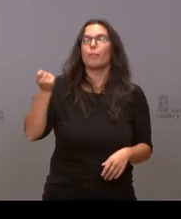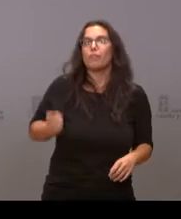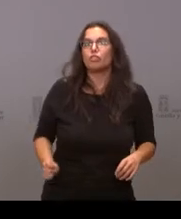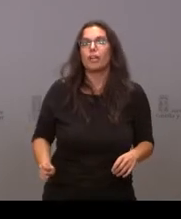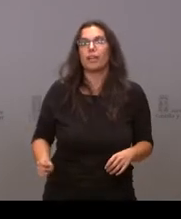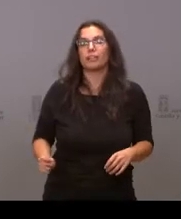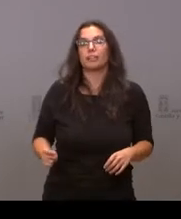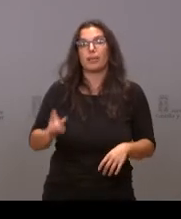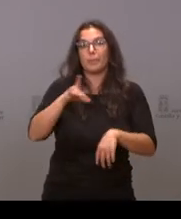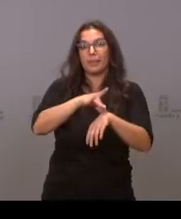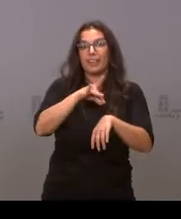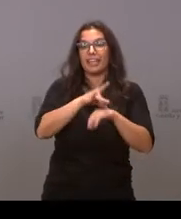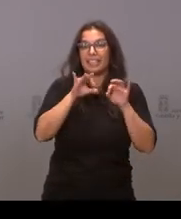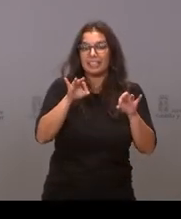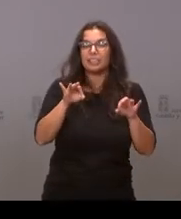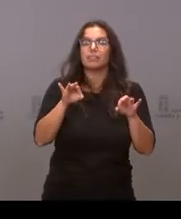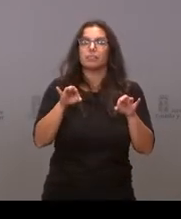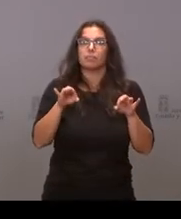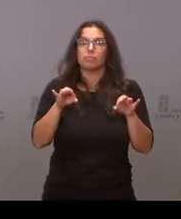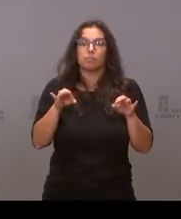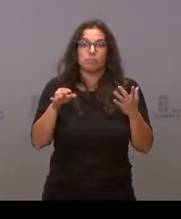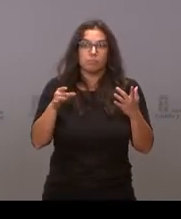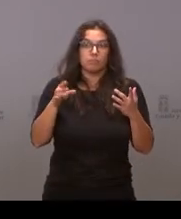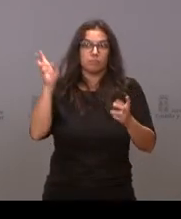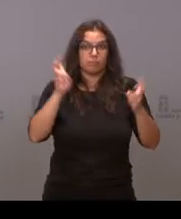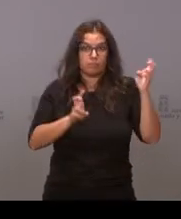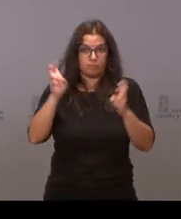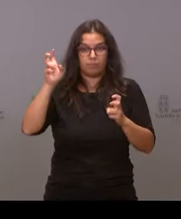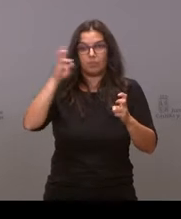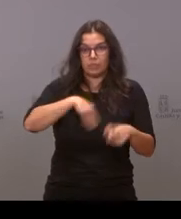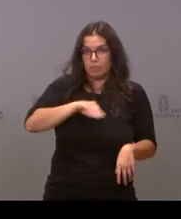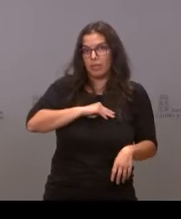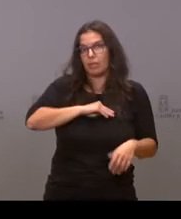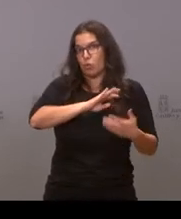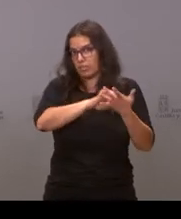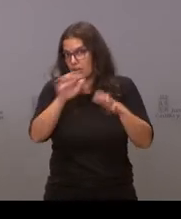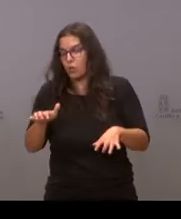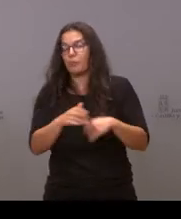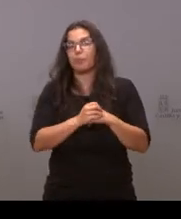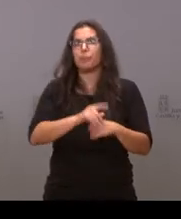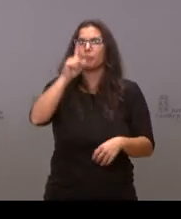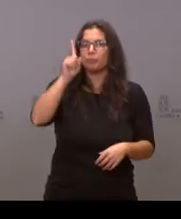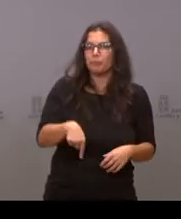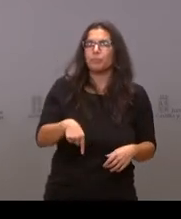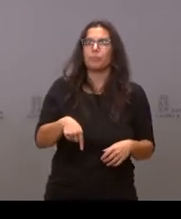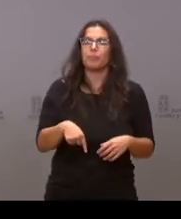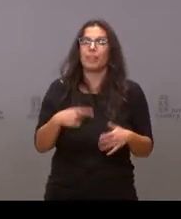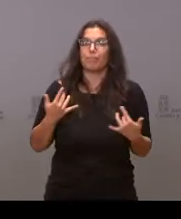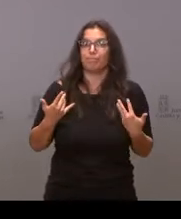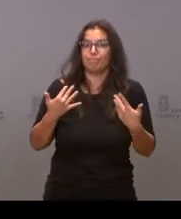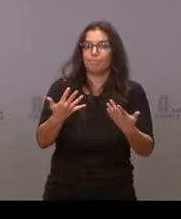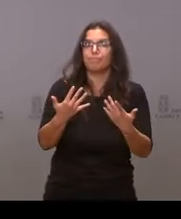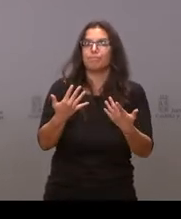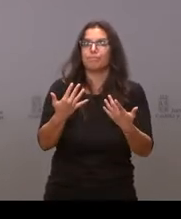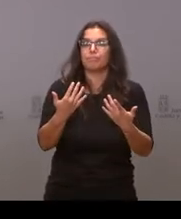de medicina bueno a españa a castilla y león' y también la agilización de la homologación